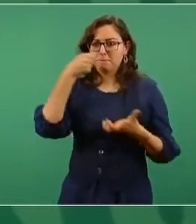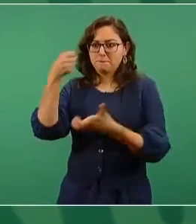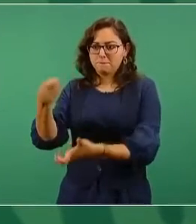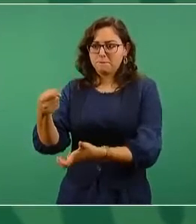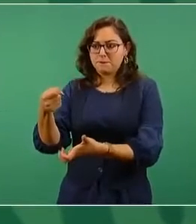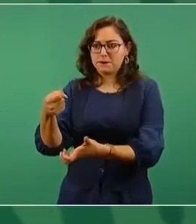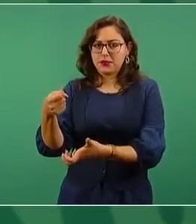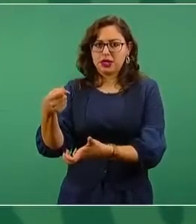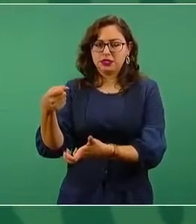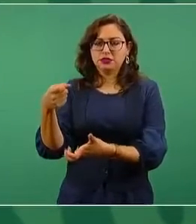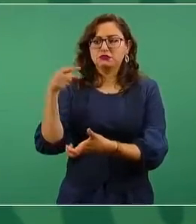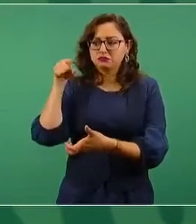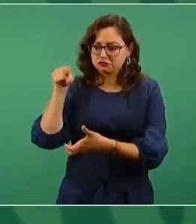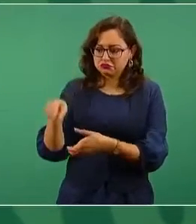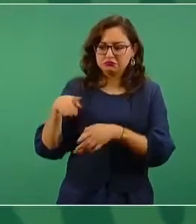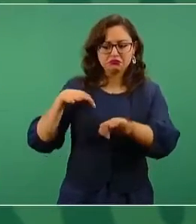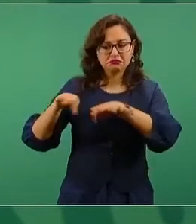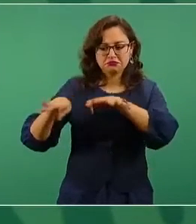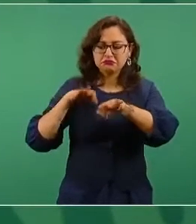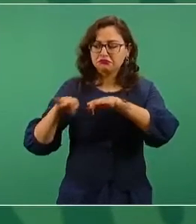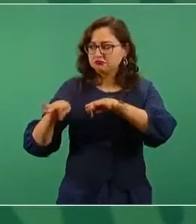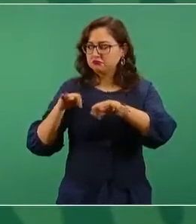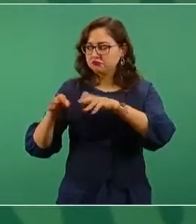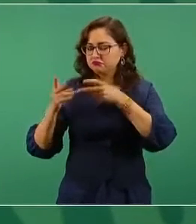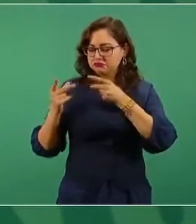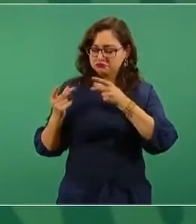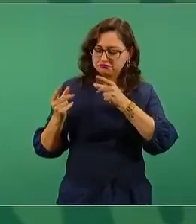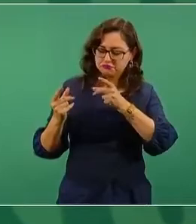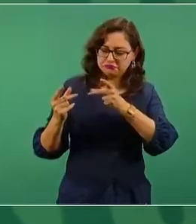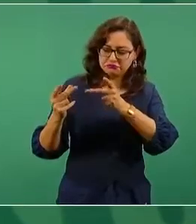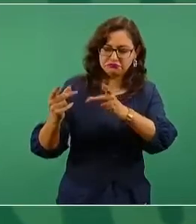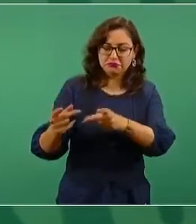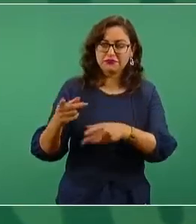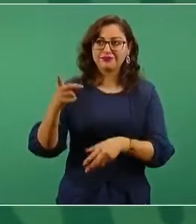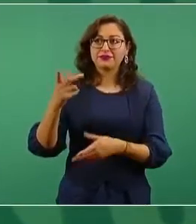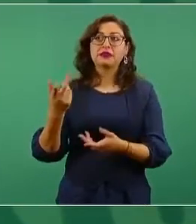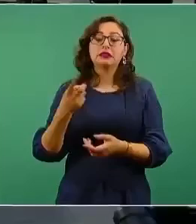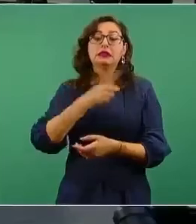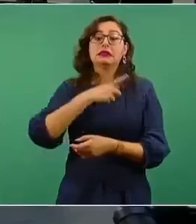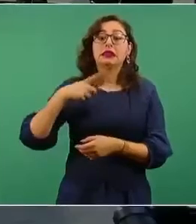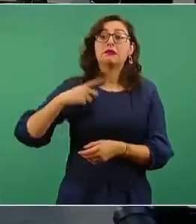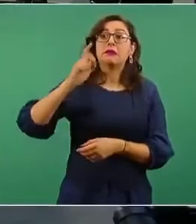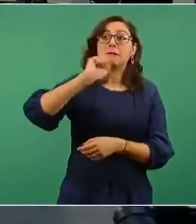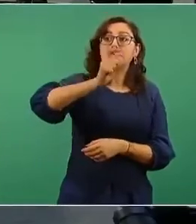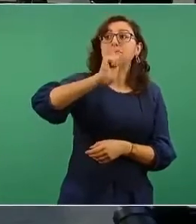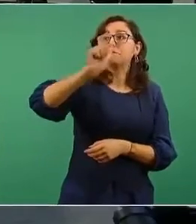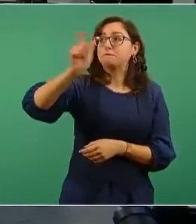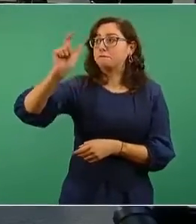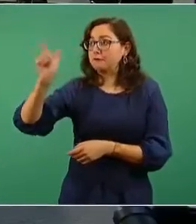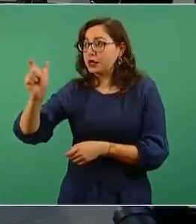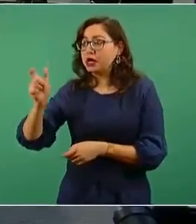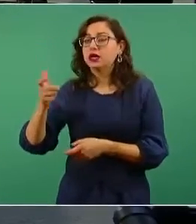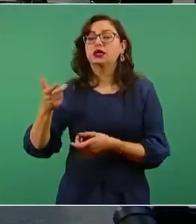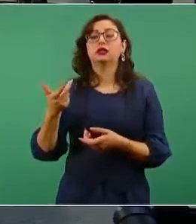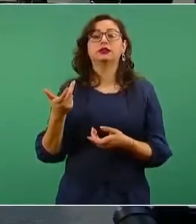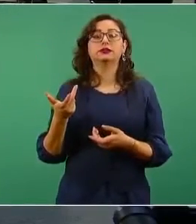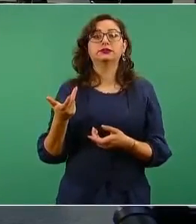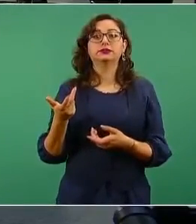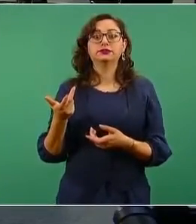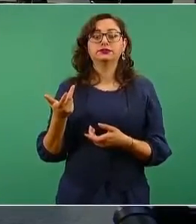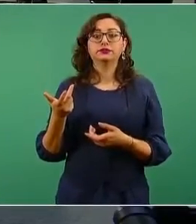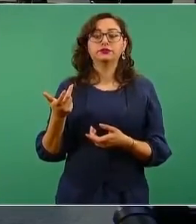solvencia y pueda pagar sus compromisos, incluso ya